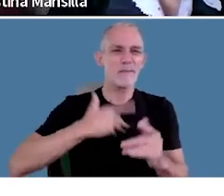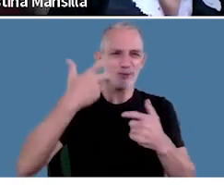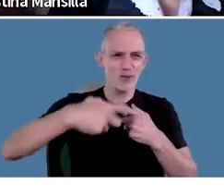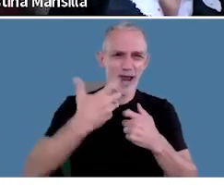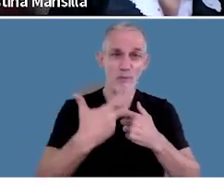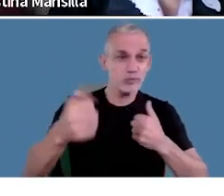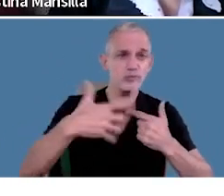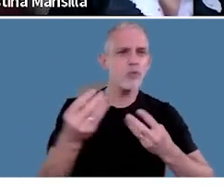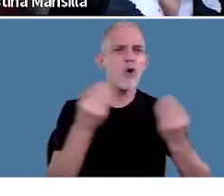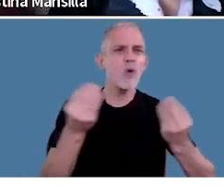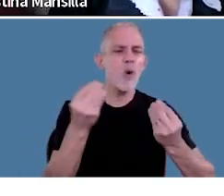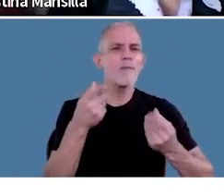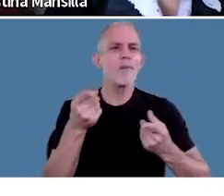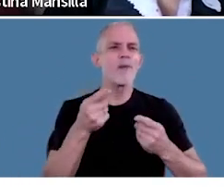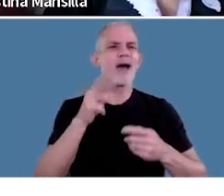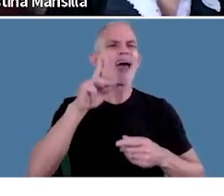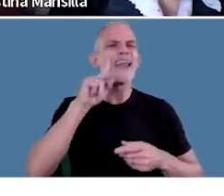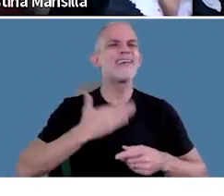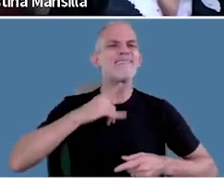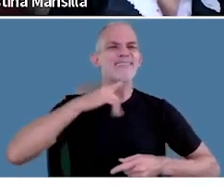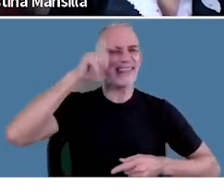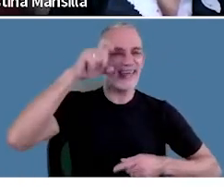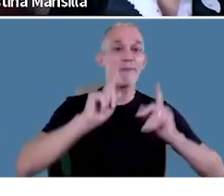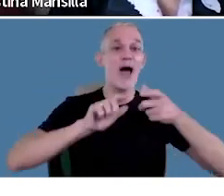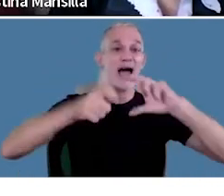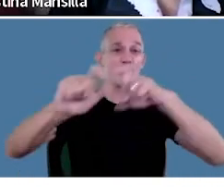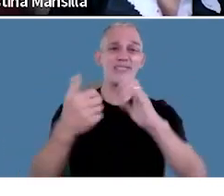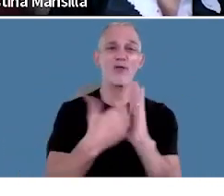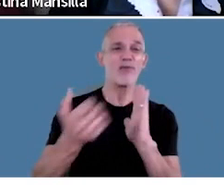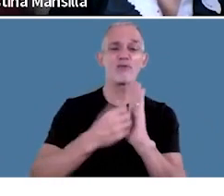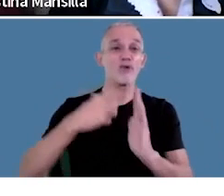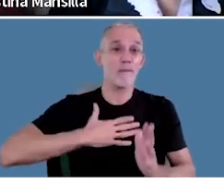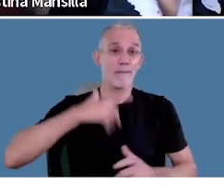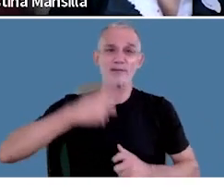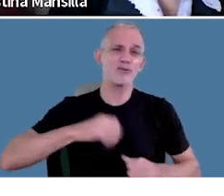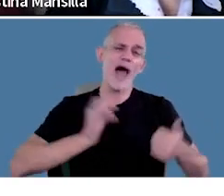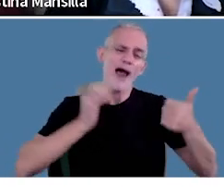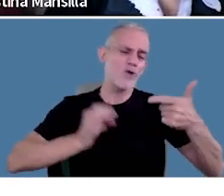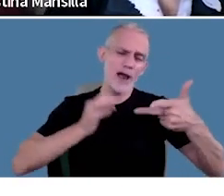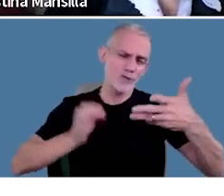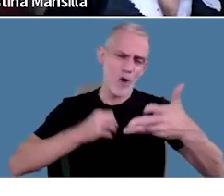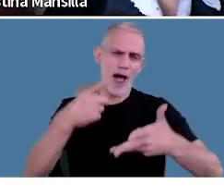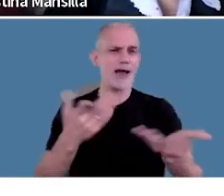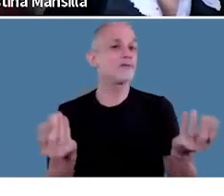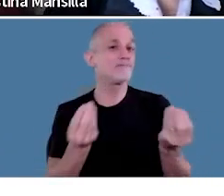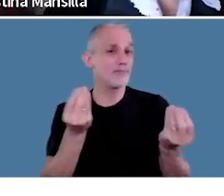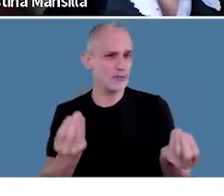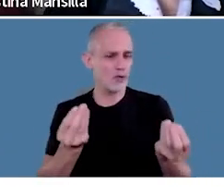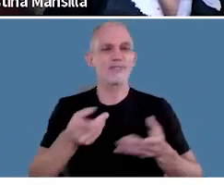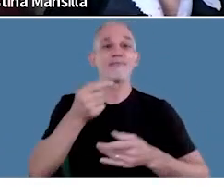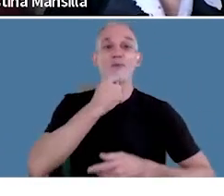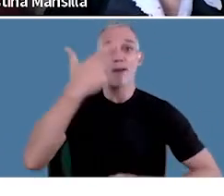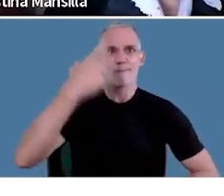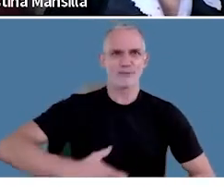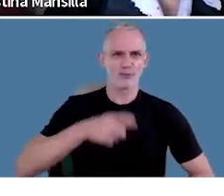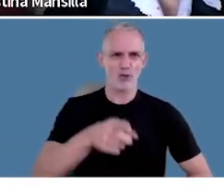el índice de RIPTE, que es el que actualiza las deducciones personales todos los años. Con lo cual, si una